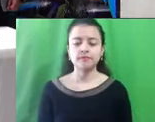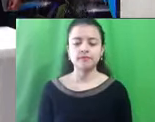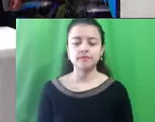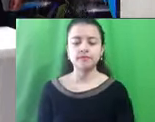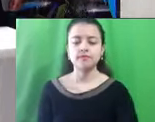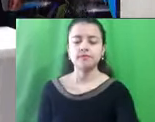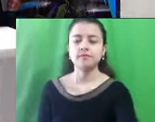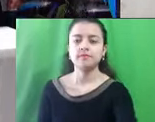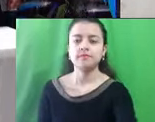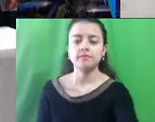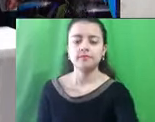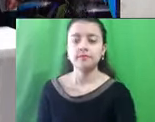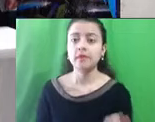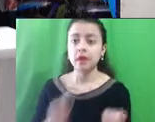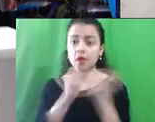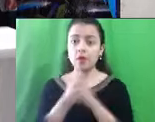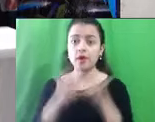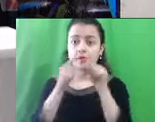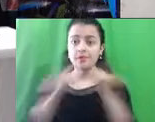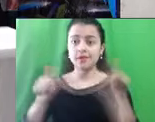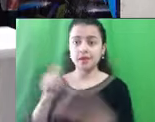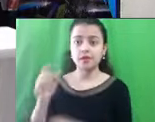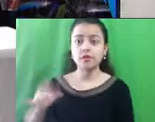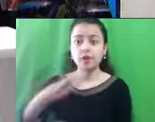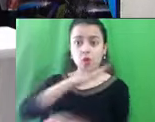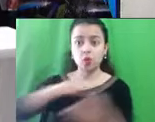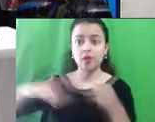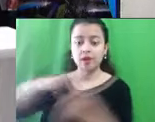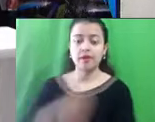Entonemos el himno del departamento de Cundinamarca.